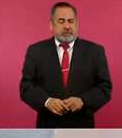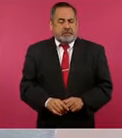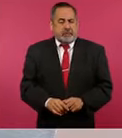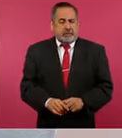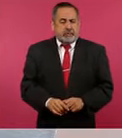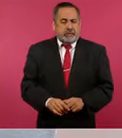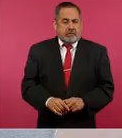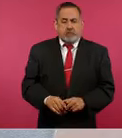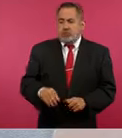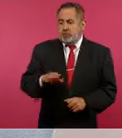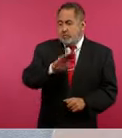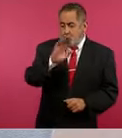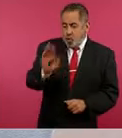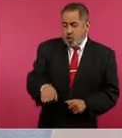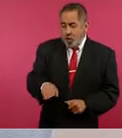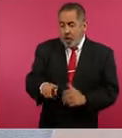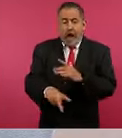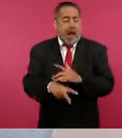propicie un vacío.